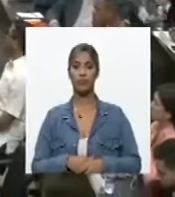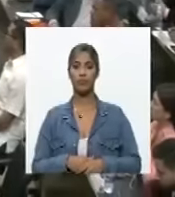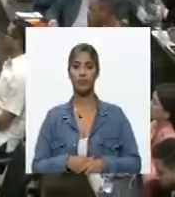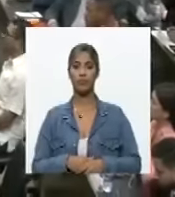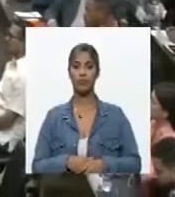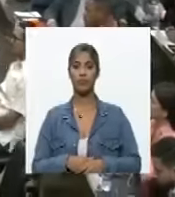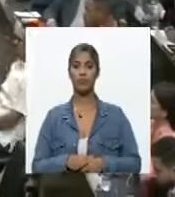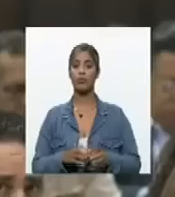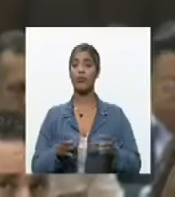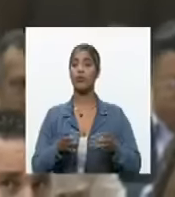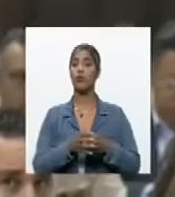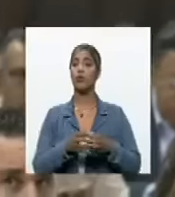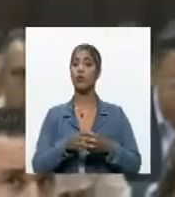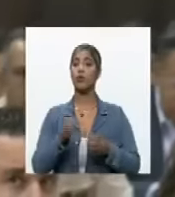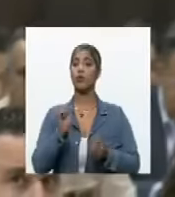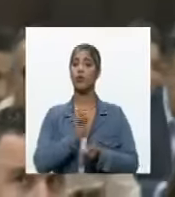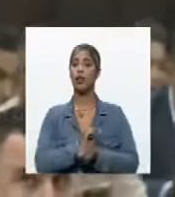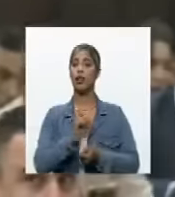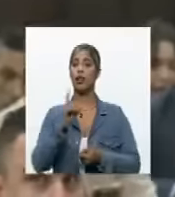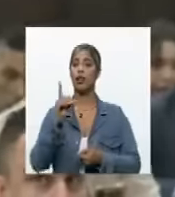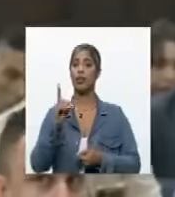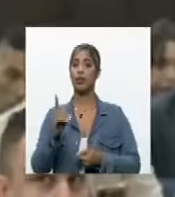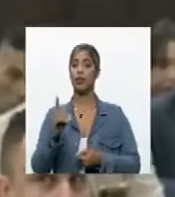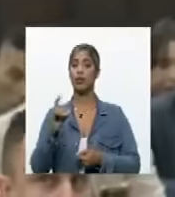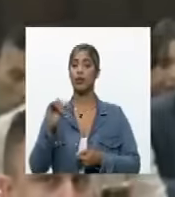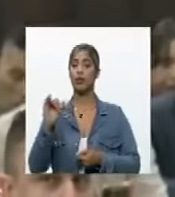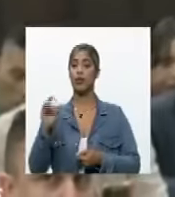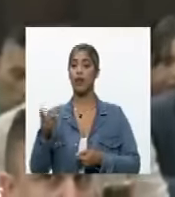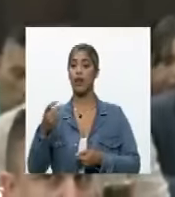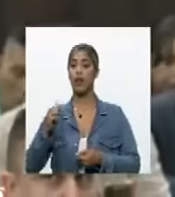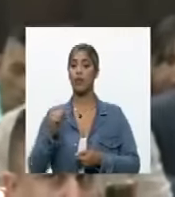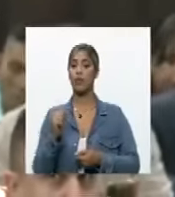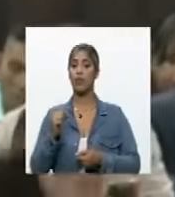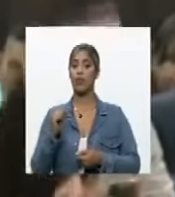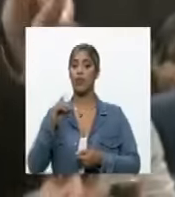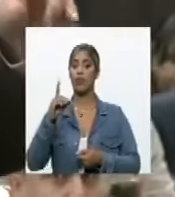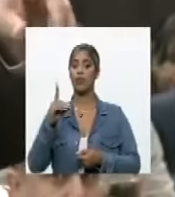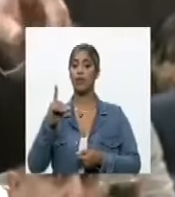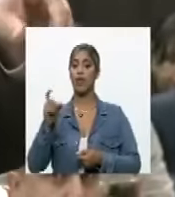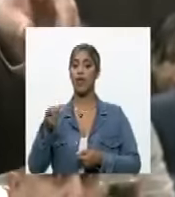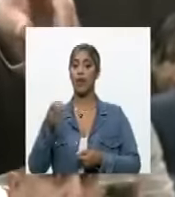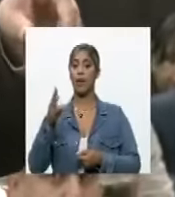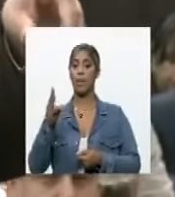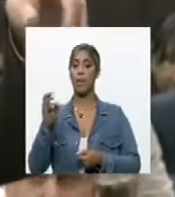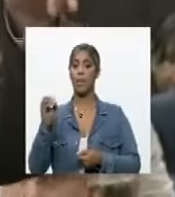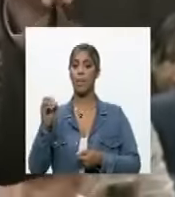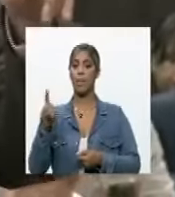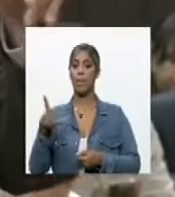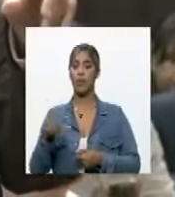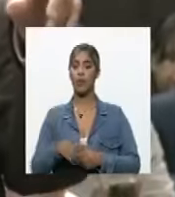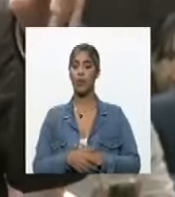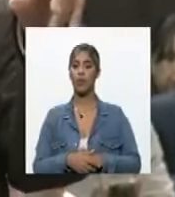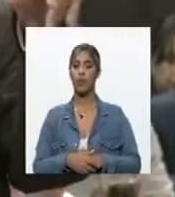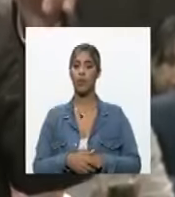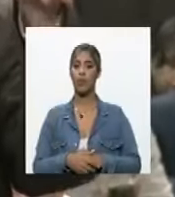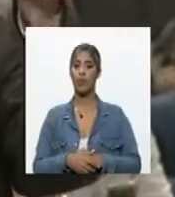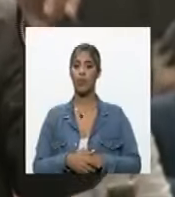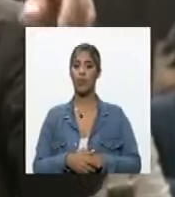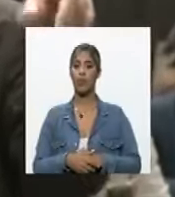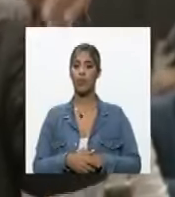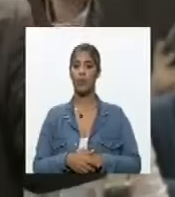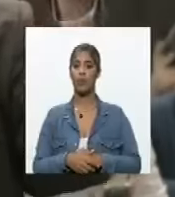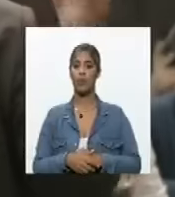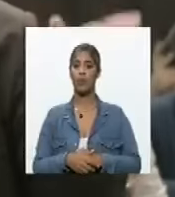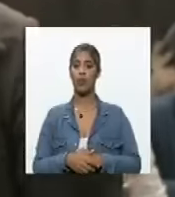El organismo que lo captura es la Dirección General de Policía, la DIGEPOL. Ahí dice es